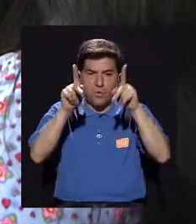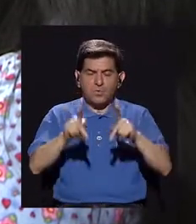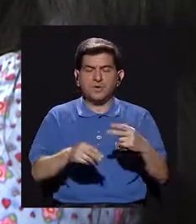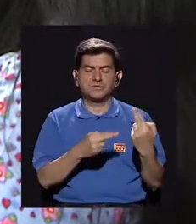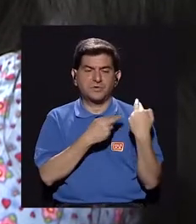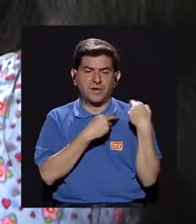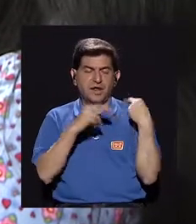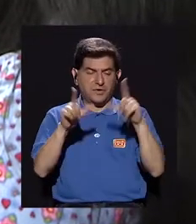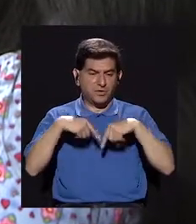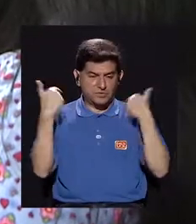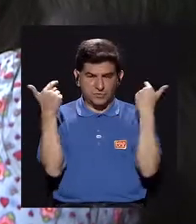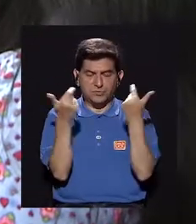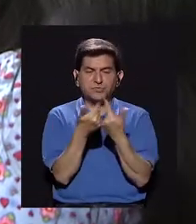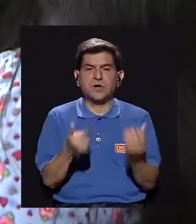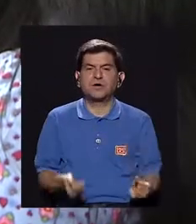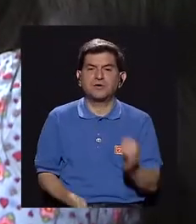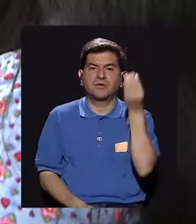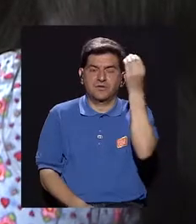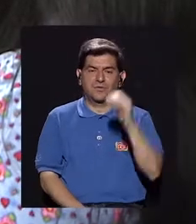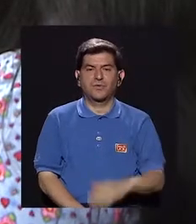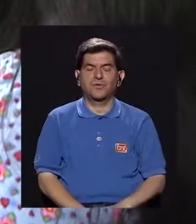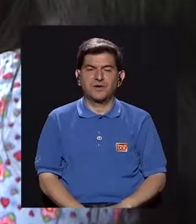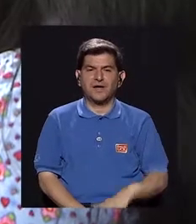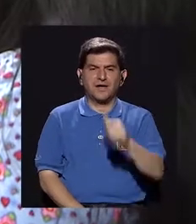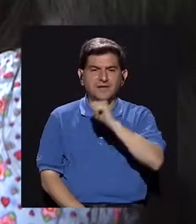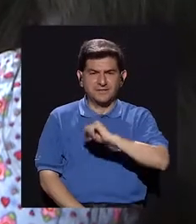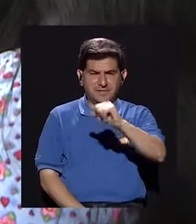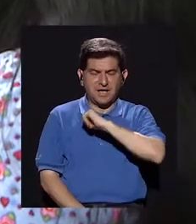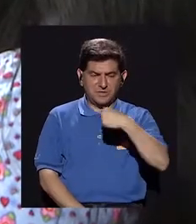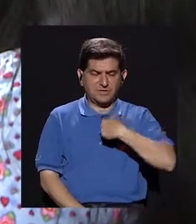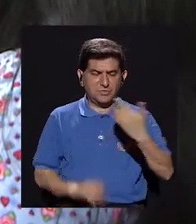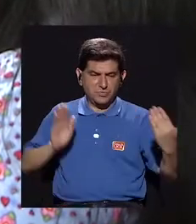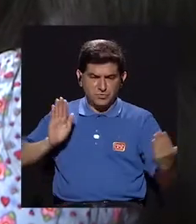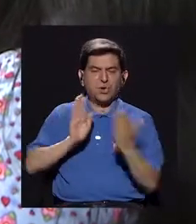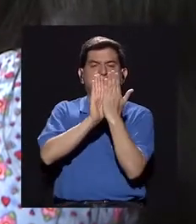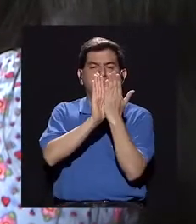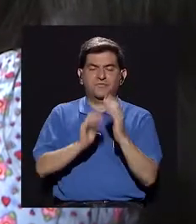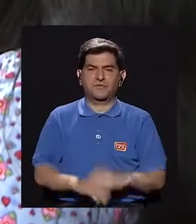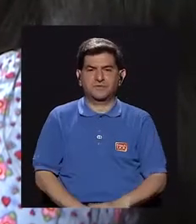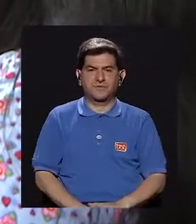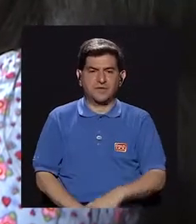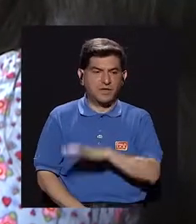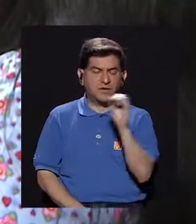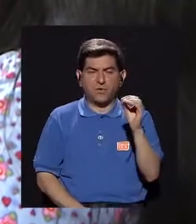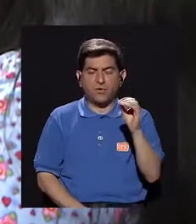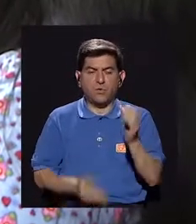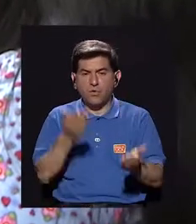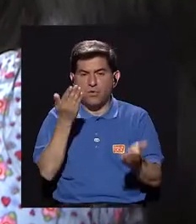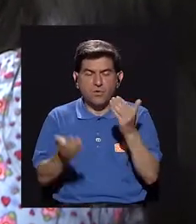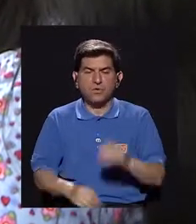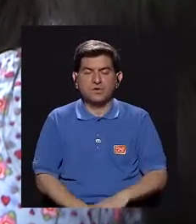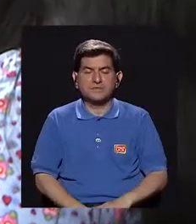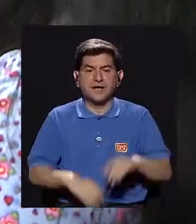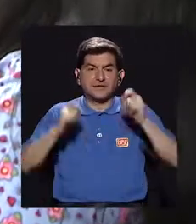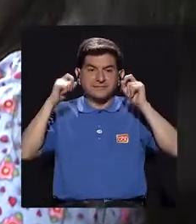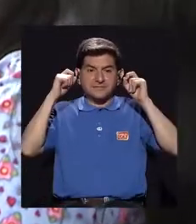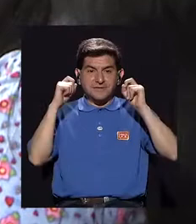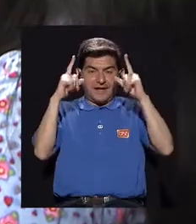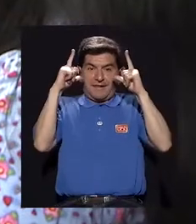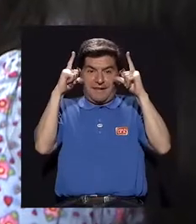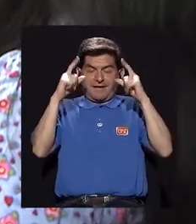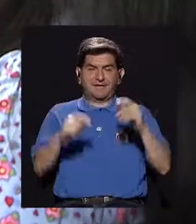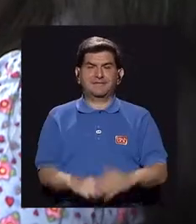como persona a cargo de un grupo, por ejemplo, de jóvenes, ¿a qué actitudes me enfrento yo o qué me hace tener la